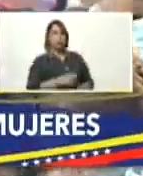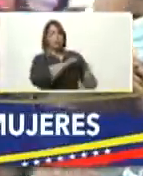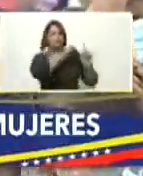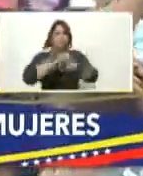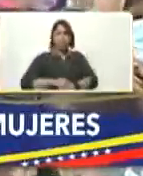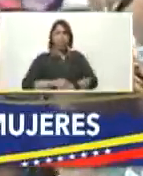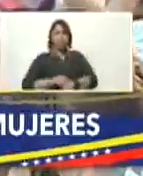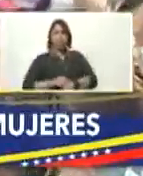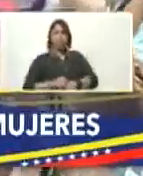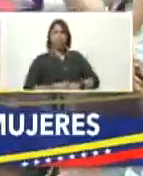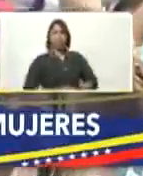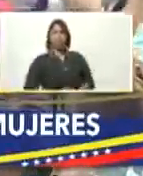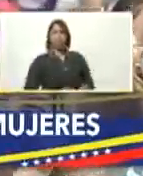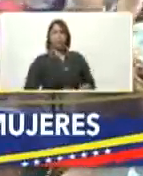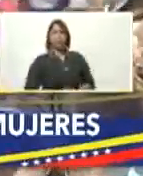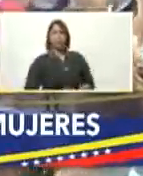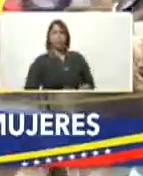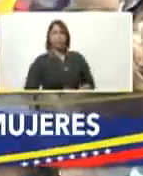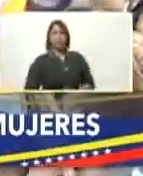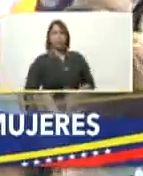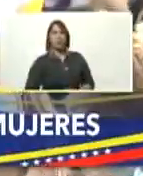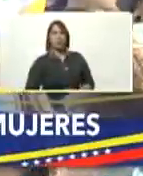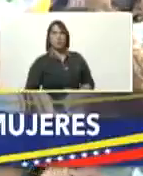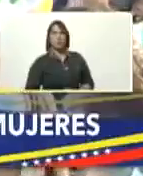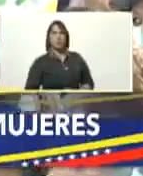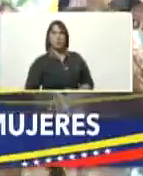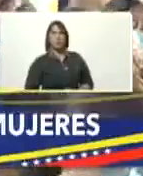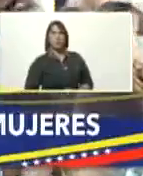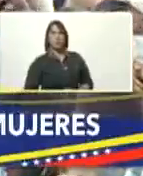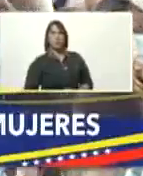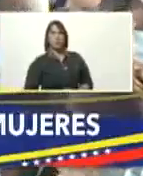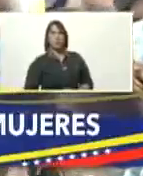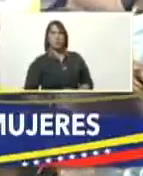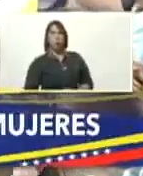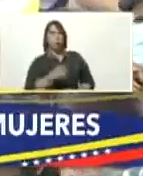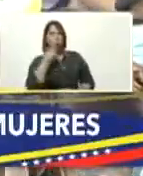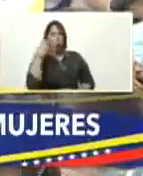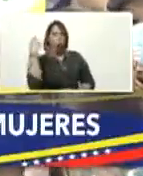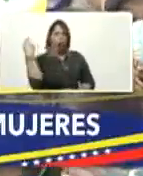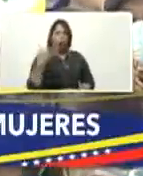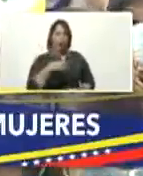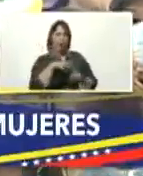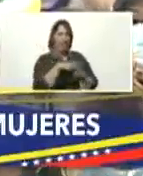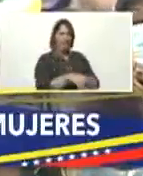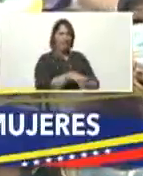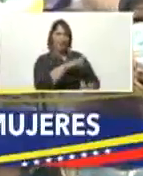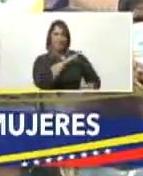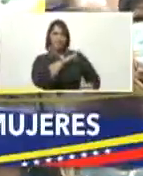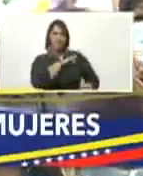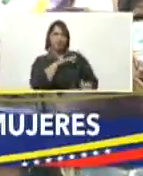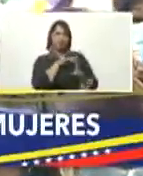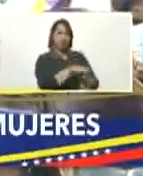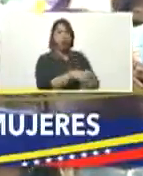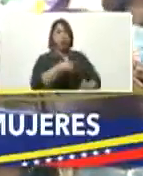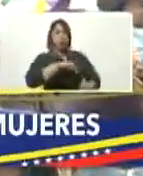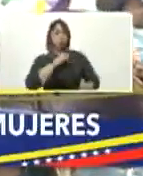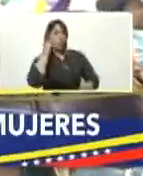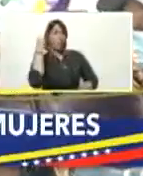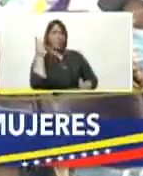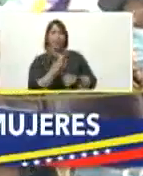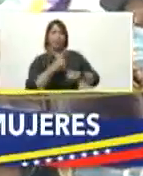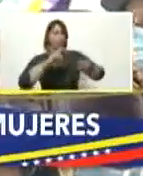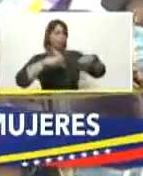esos hermanastros que beben de la misma agua que son el patriarcado, el capitalismo, el racismo. Nosotras como mujeres estamos a